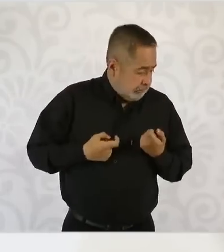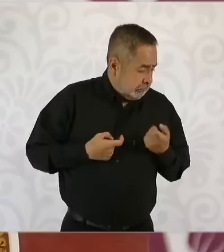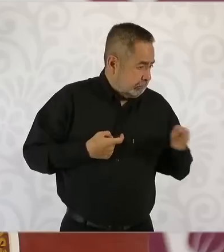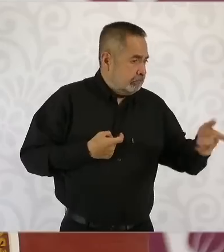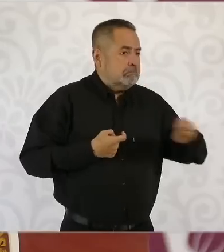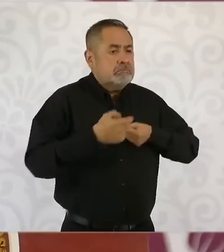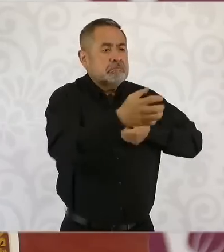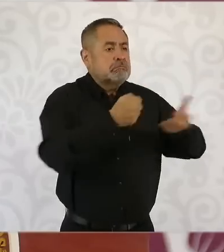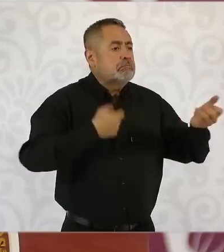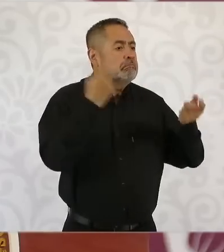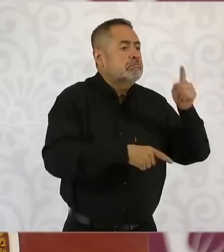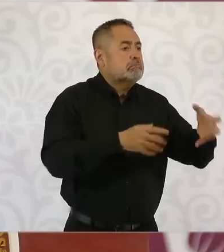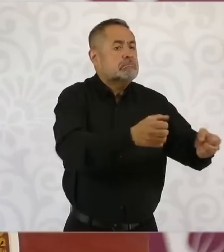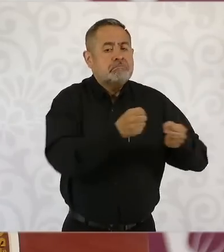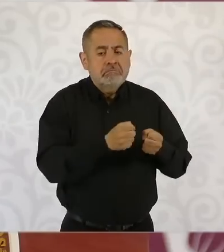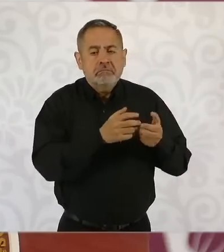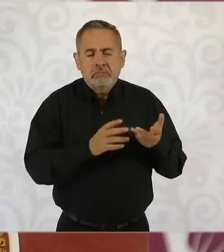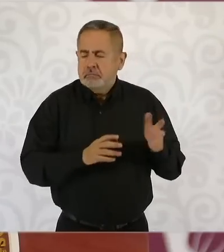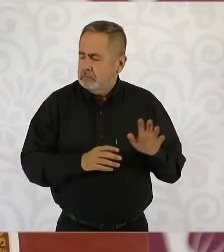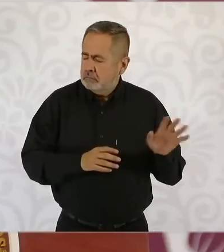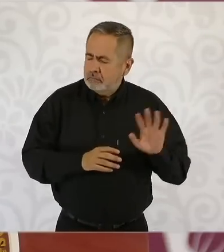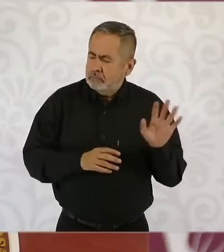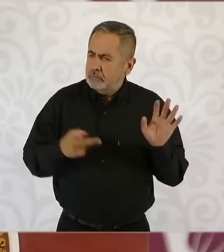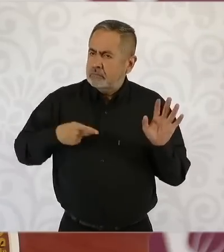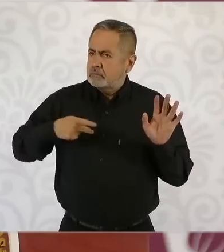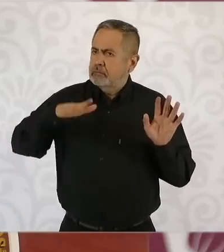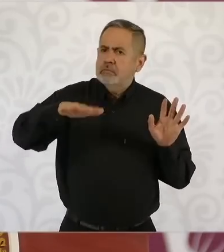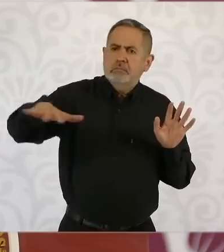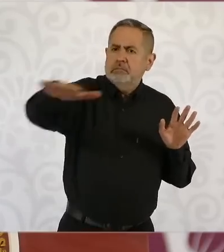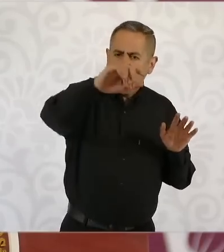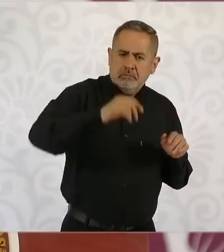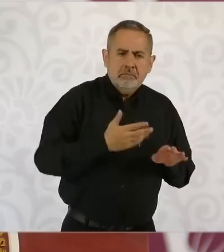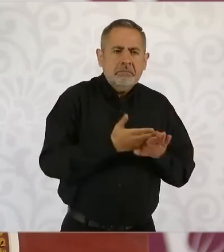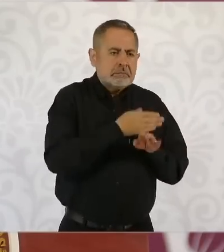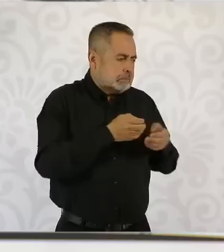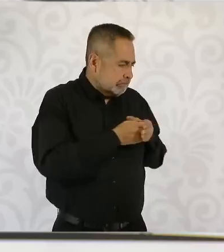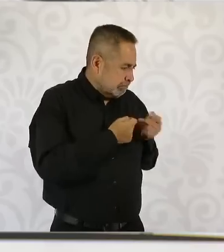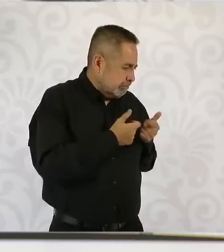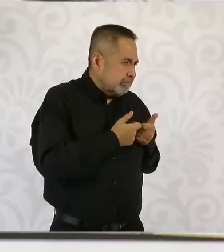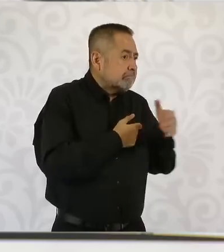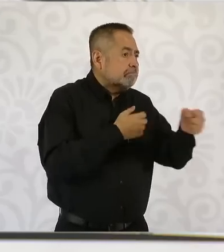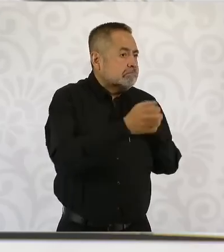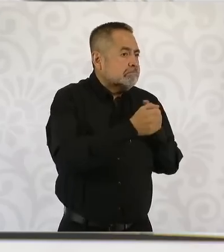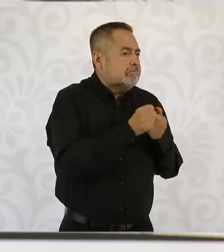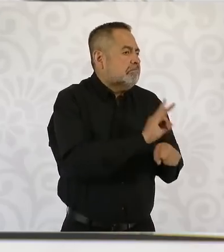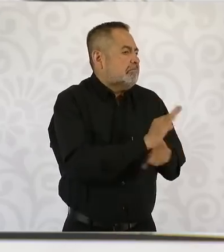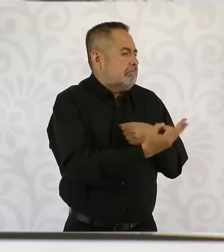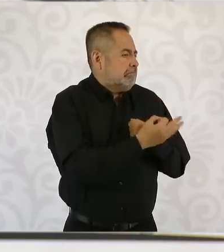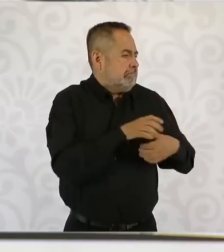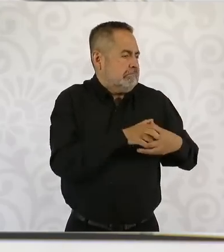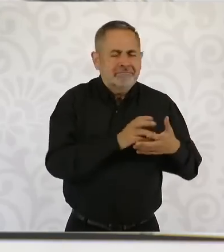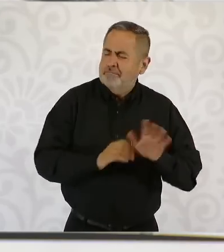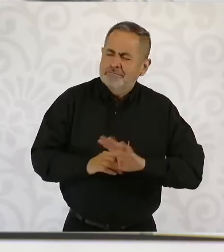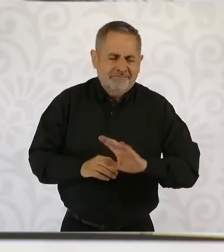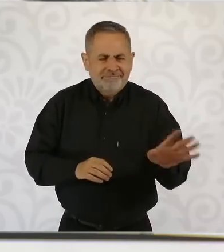cuantos a favor de unos cuantos como el caso que planteé el